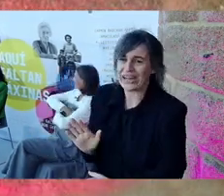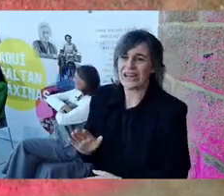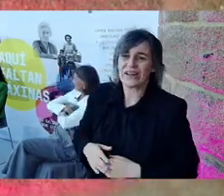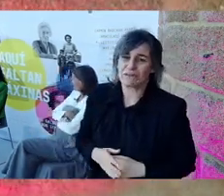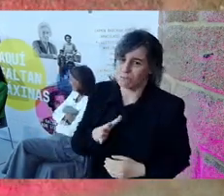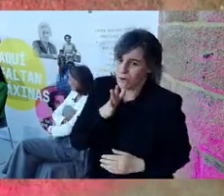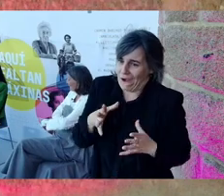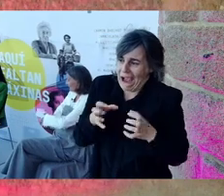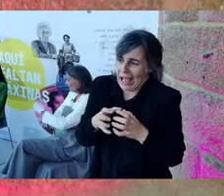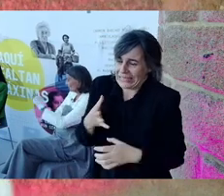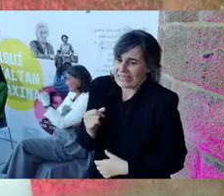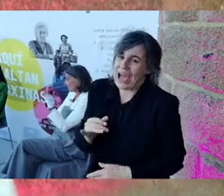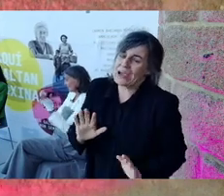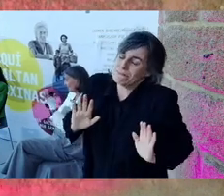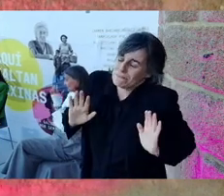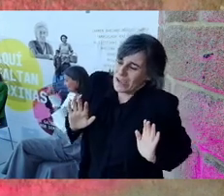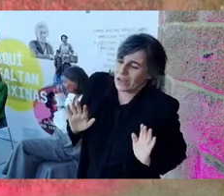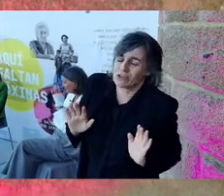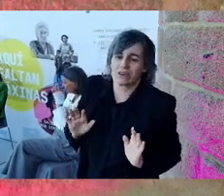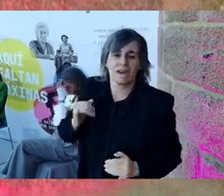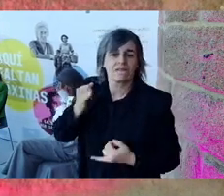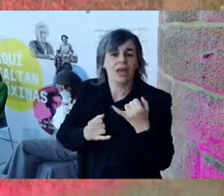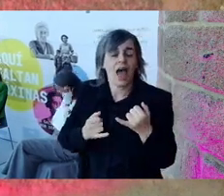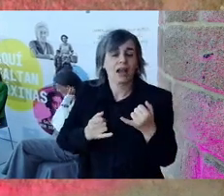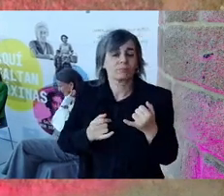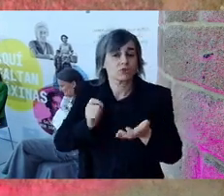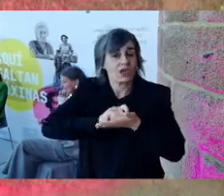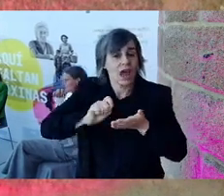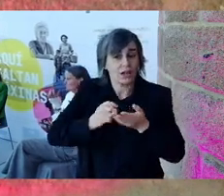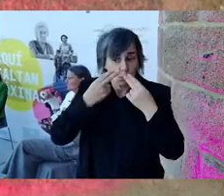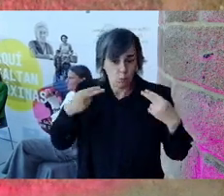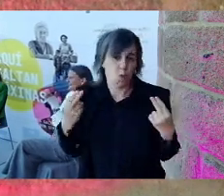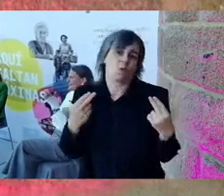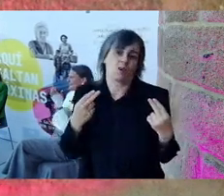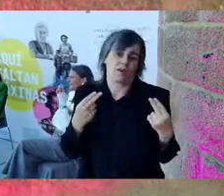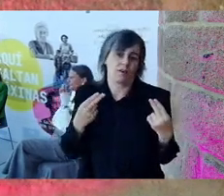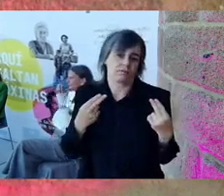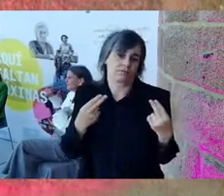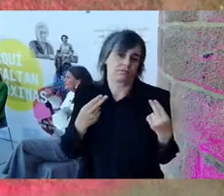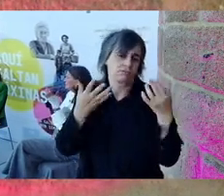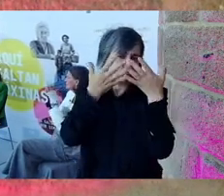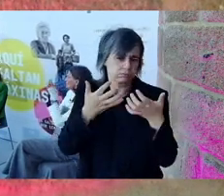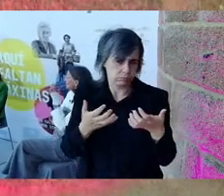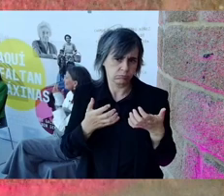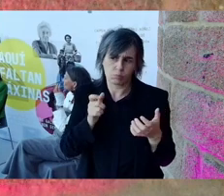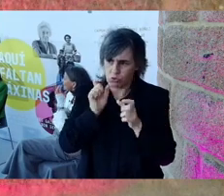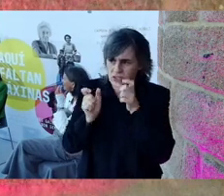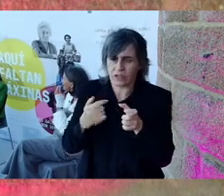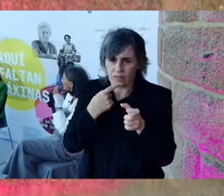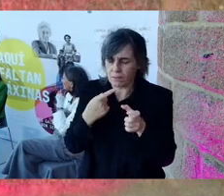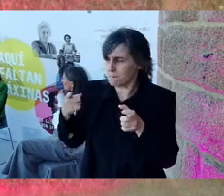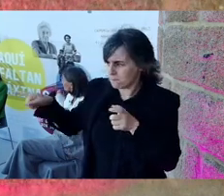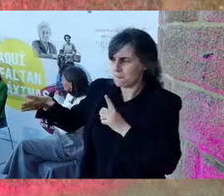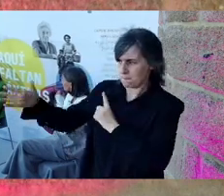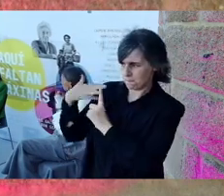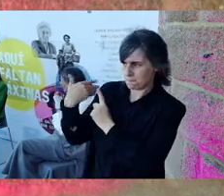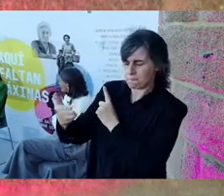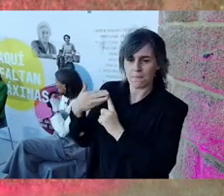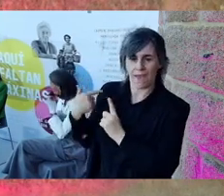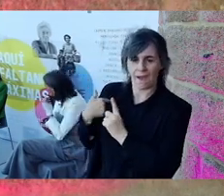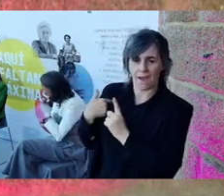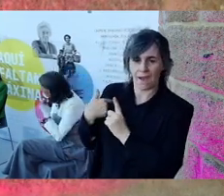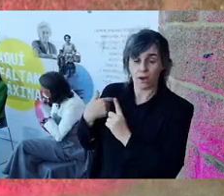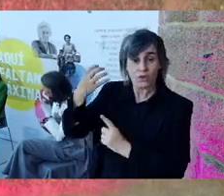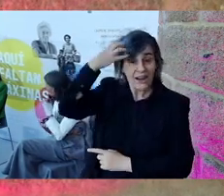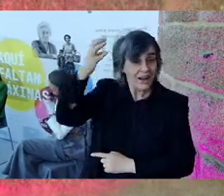hecho. Ganas no le faltaban. Y ya digo tampoco. Que se queja en una carta pública, en una carta de que le pega. O sea, eso es algo